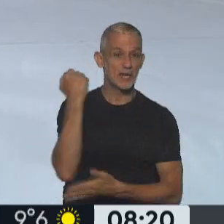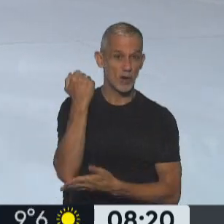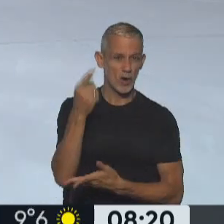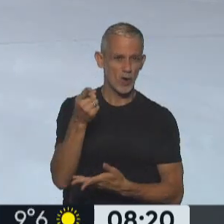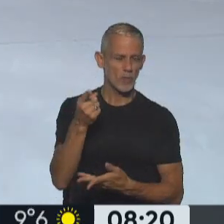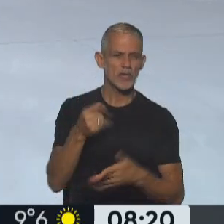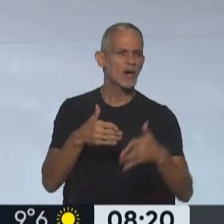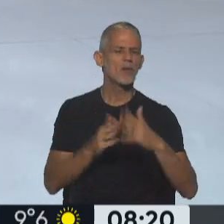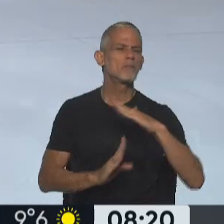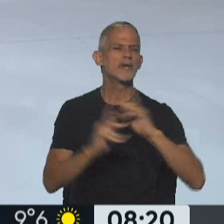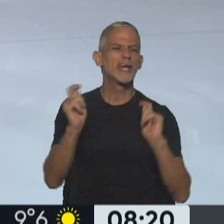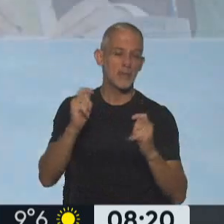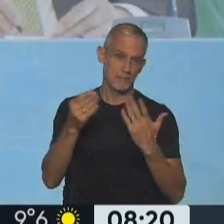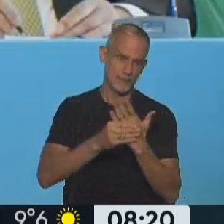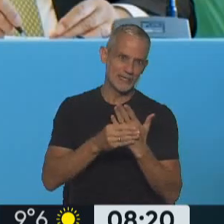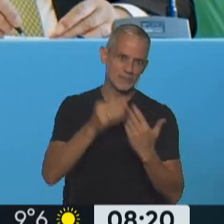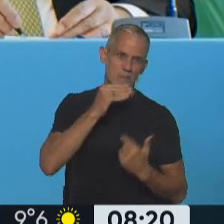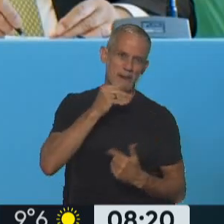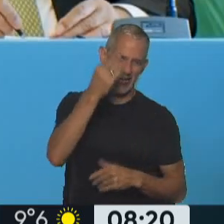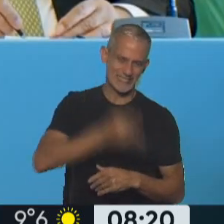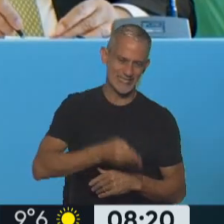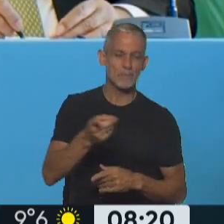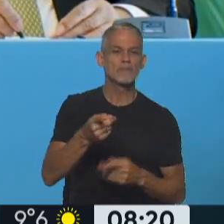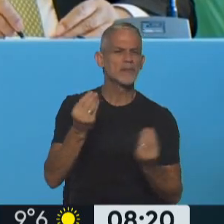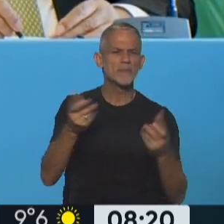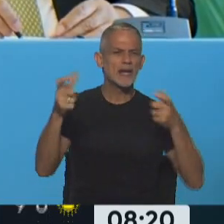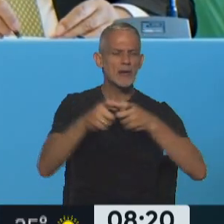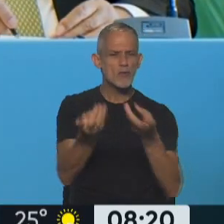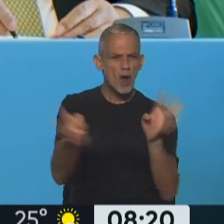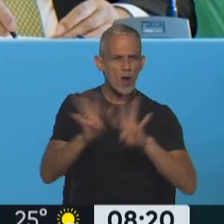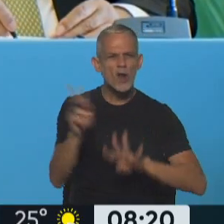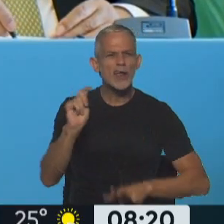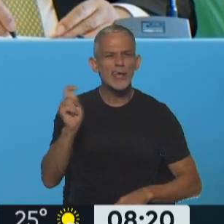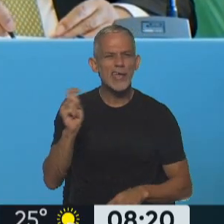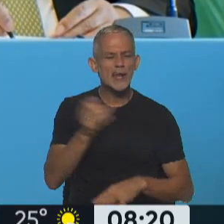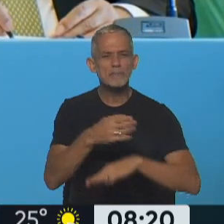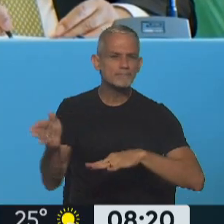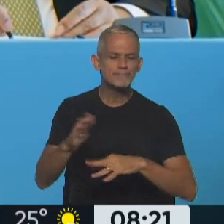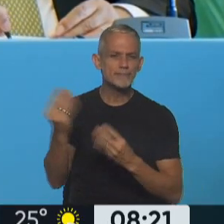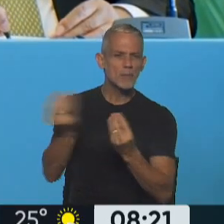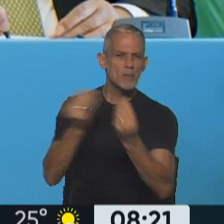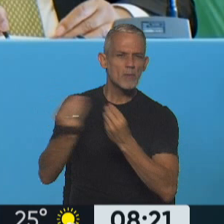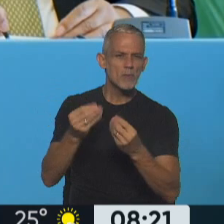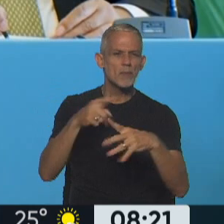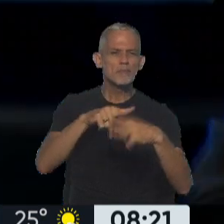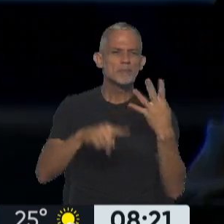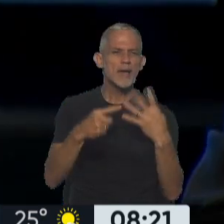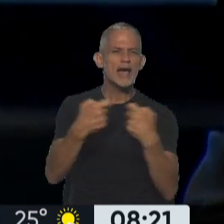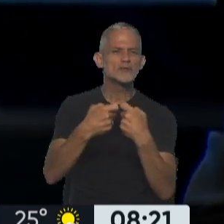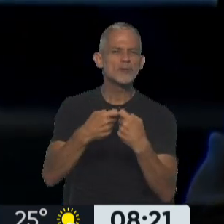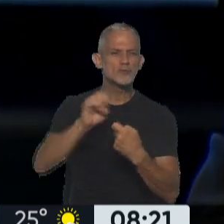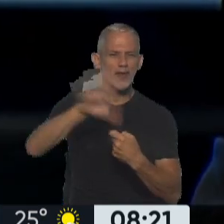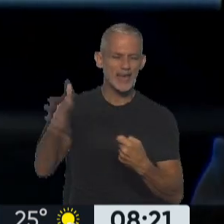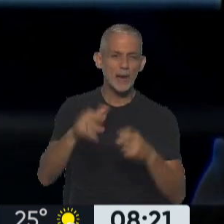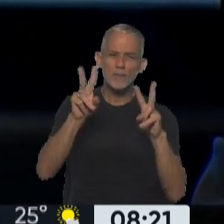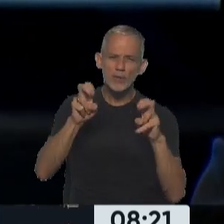será encabezada por el ministro de Economía, Sergio Massa. Allí se reunirá con representantes de la mesa de enlace. La cuestión